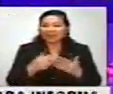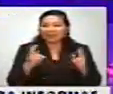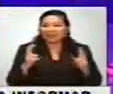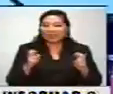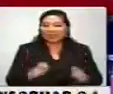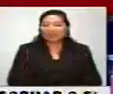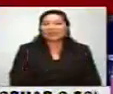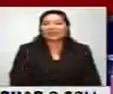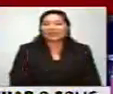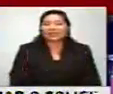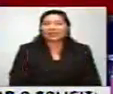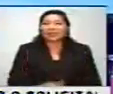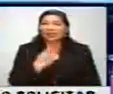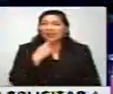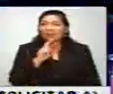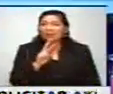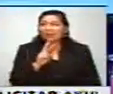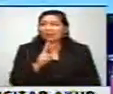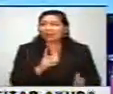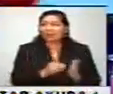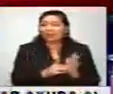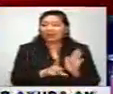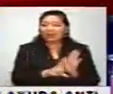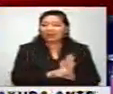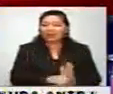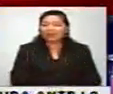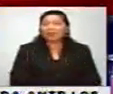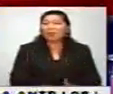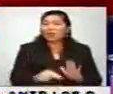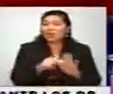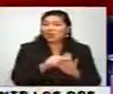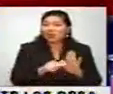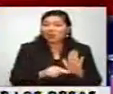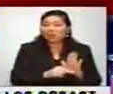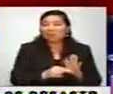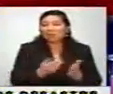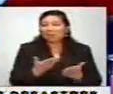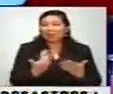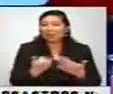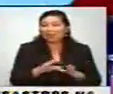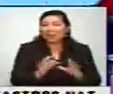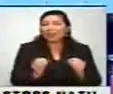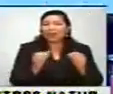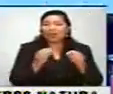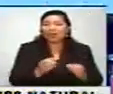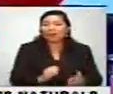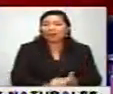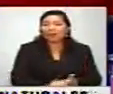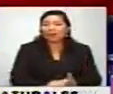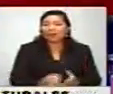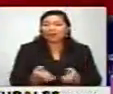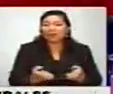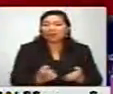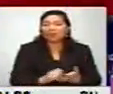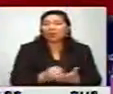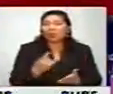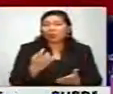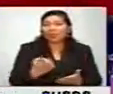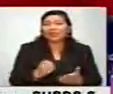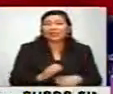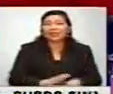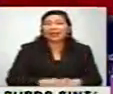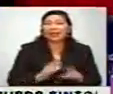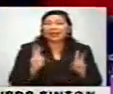día en el pleno? Bueno, se están viendo temas de los decretos legislativos, hay una norma de, por lo menos que ya se confirmada, de economía, que es de urgencia,